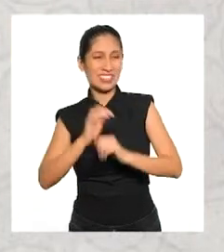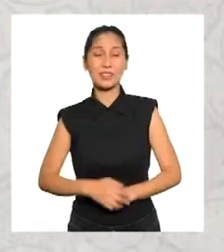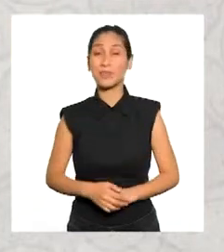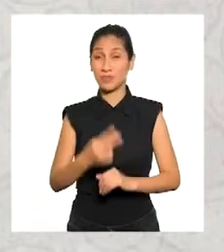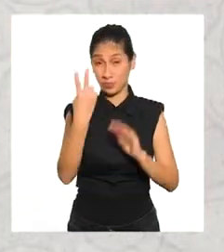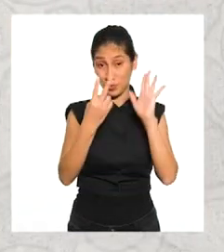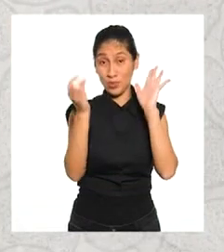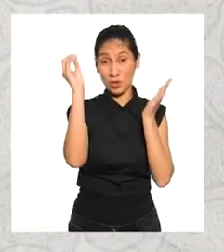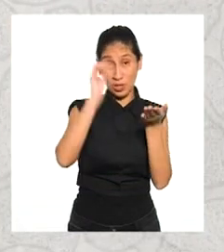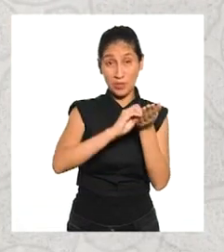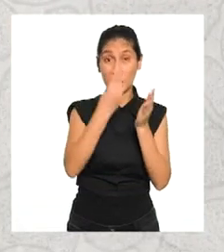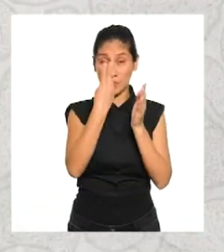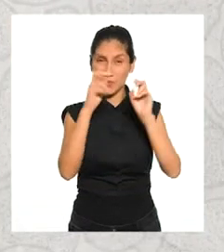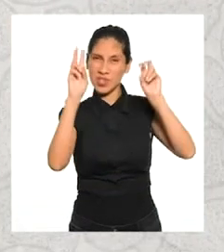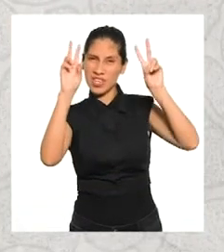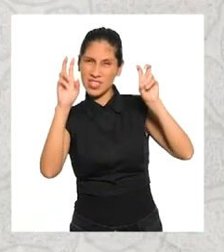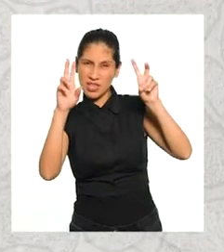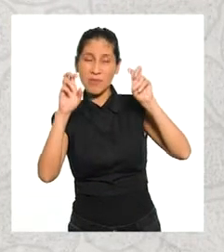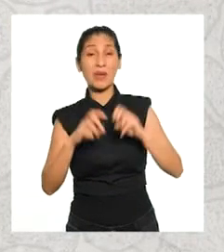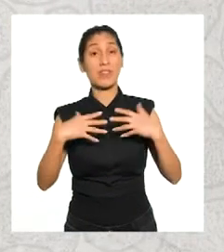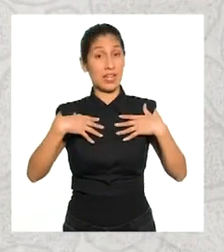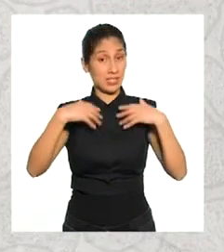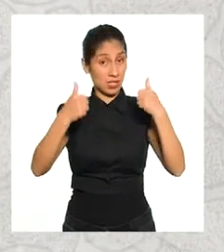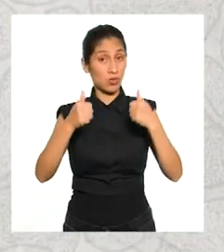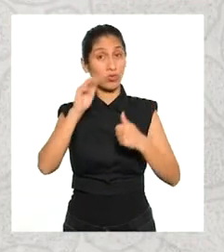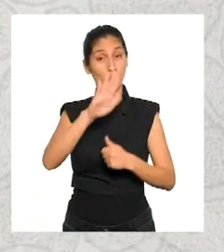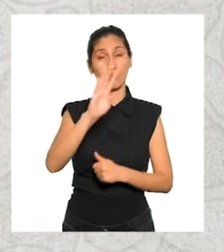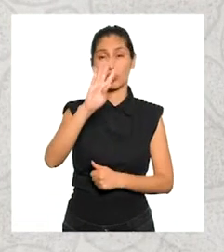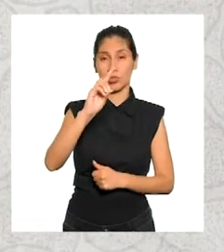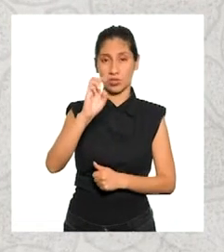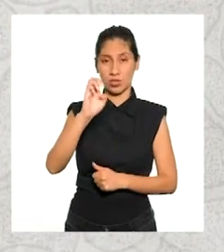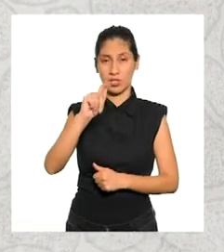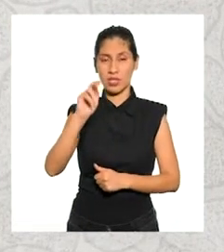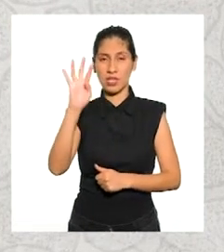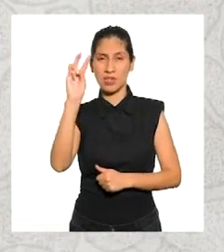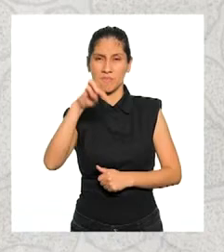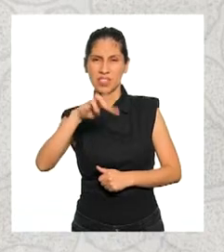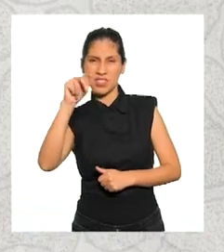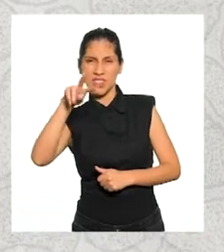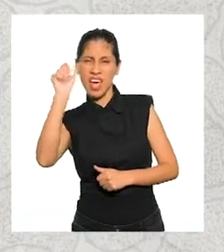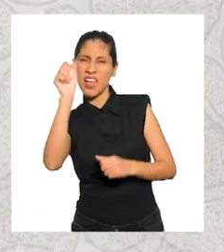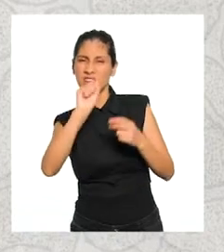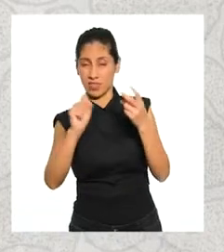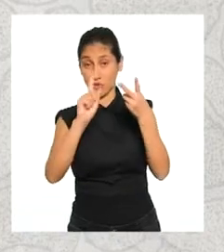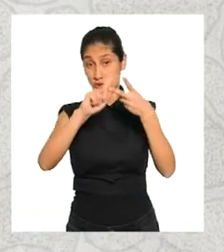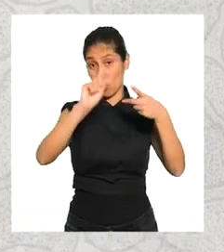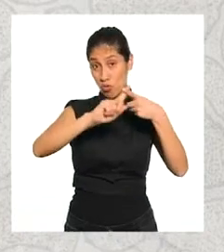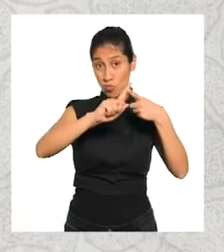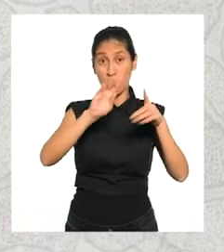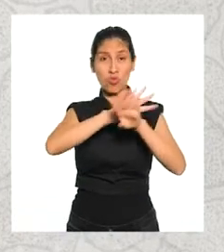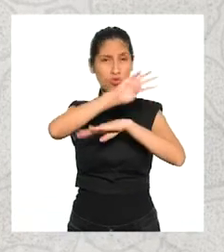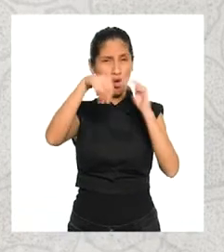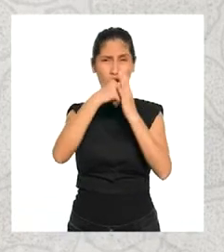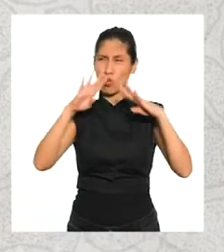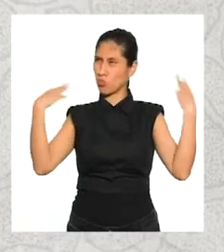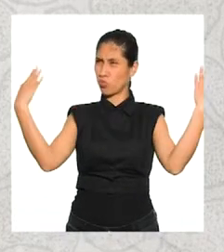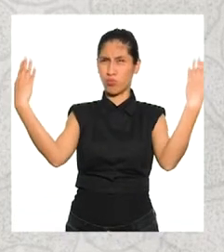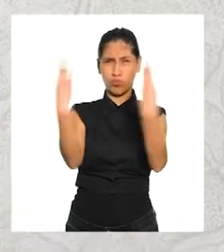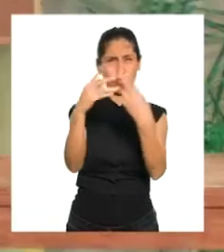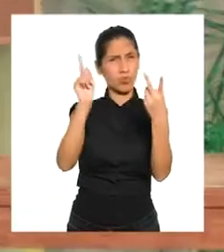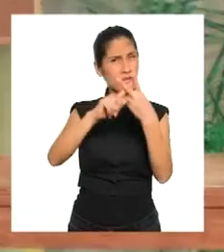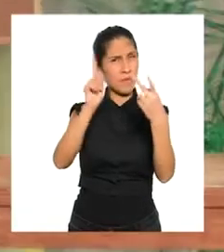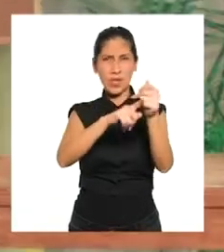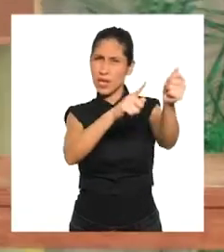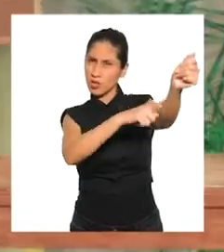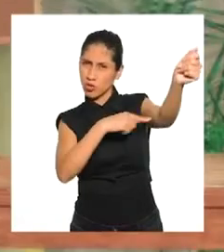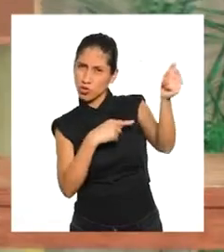Hemos vuelto a ver el tema de los determinantes de la salud, que son 4: el ambiente, los estilos de vida, el sistema sanitario y la biología.